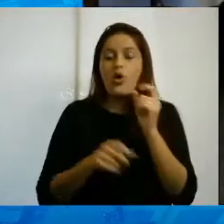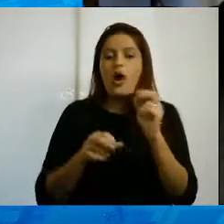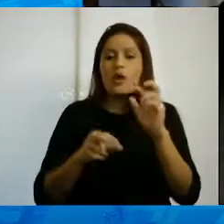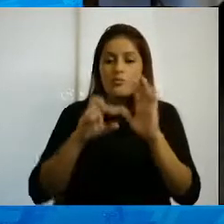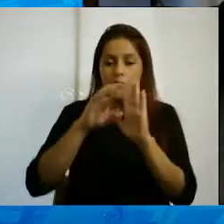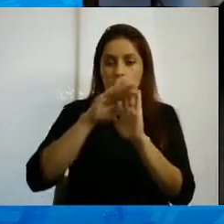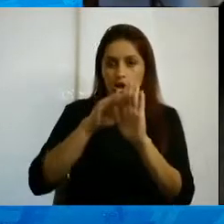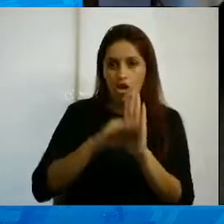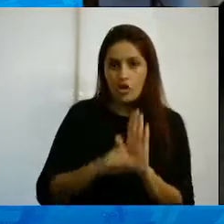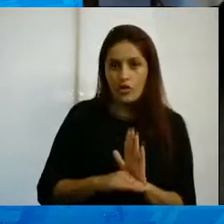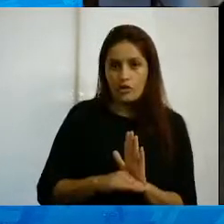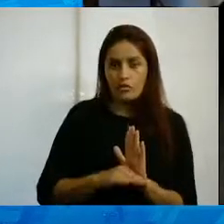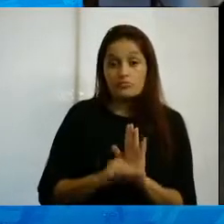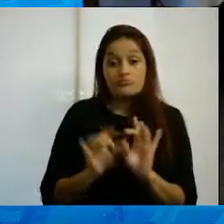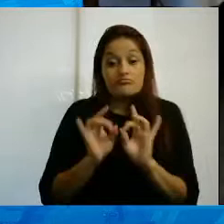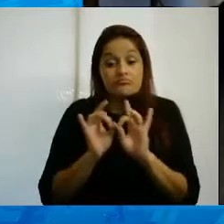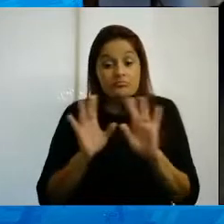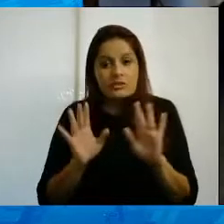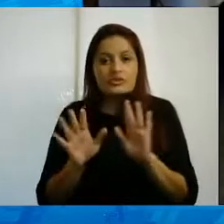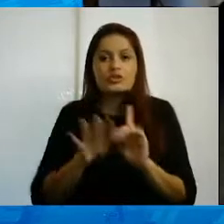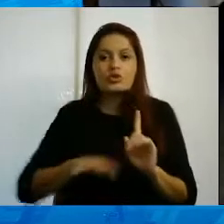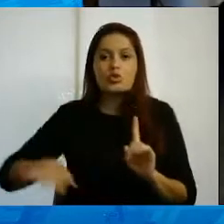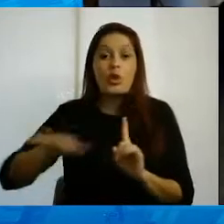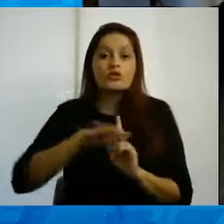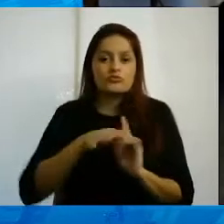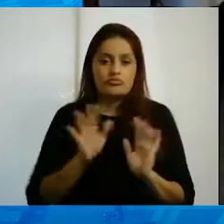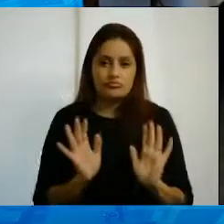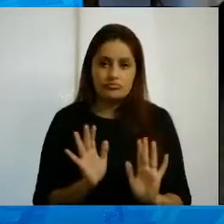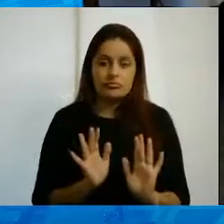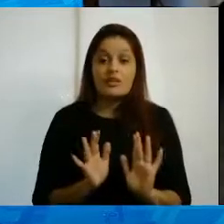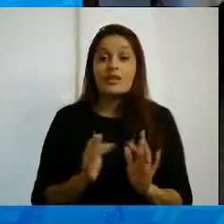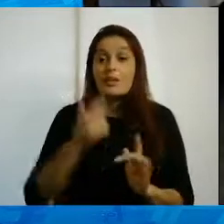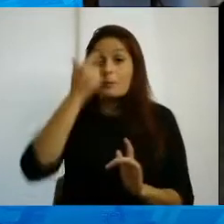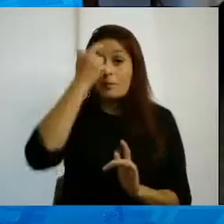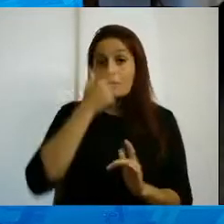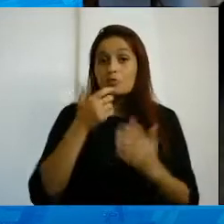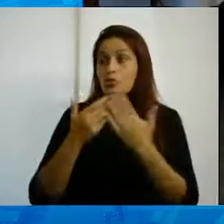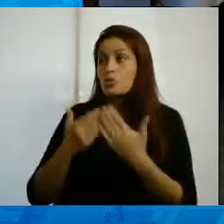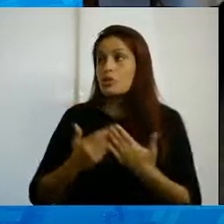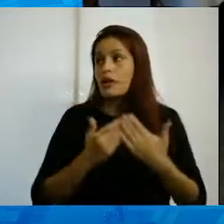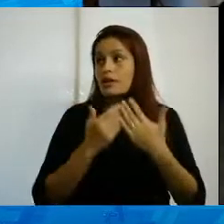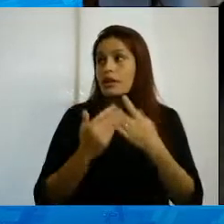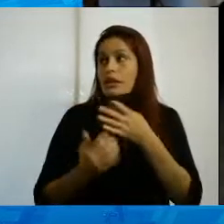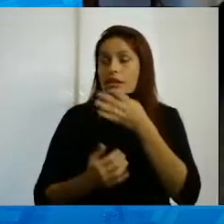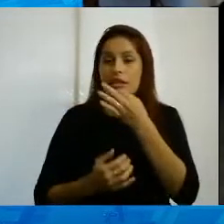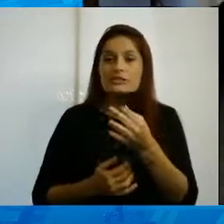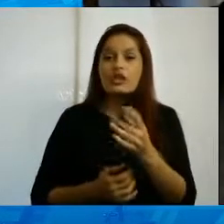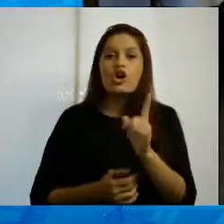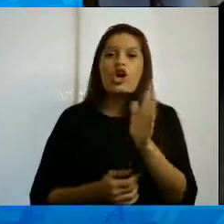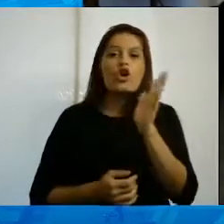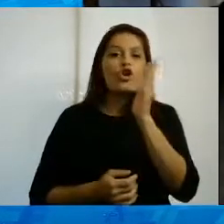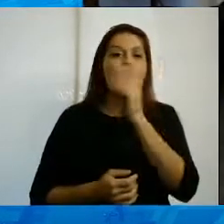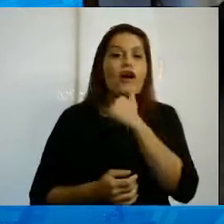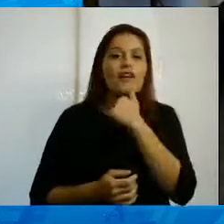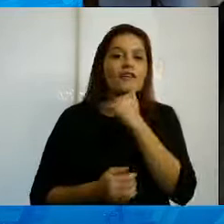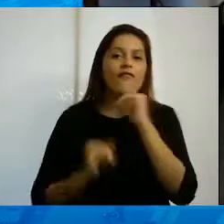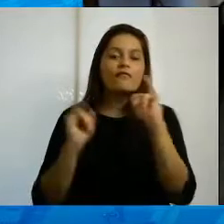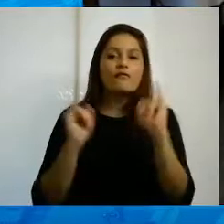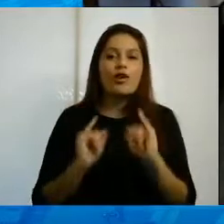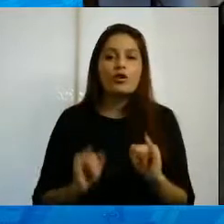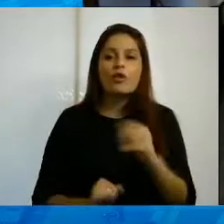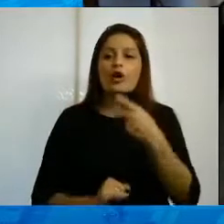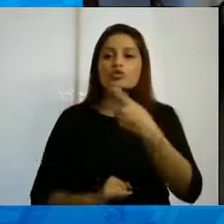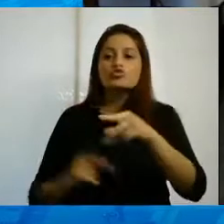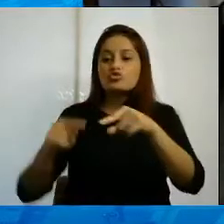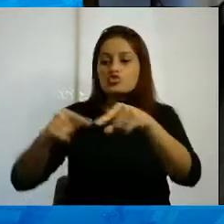que ante cualquier tipo de situación, ¿ya? Por decirte, los estudiantes aquí netamente nos están diciendo que no tienen las condiciones, que muchas de sus salas no